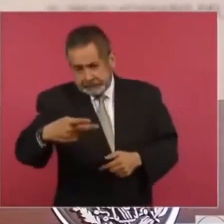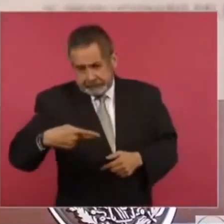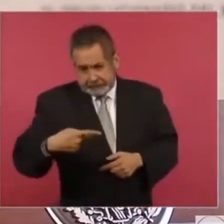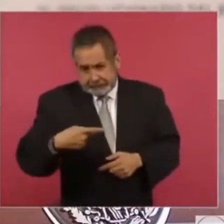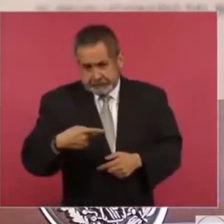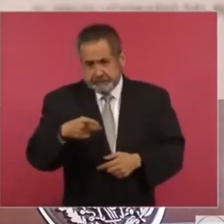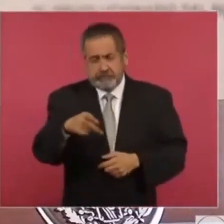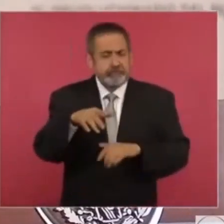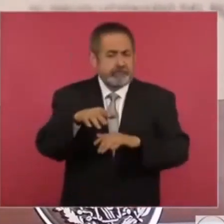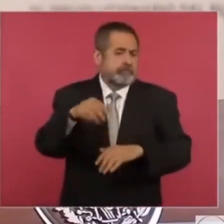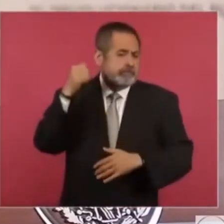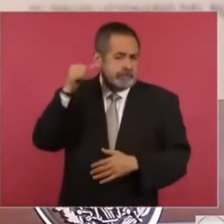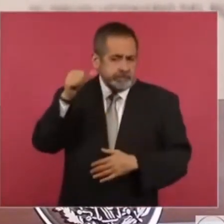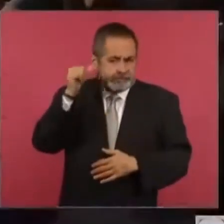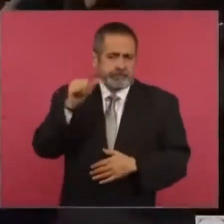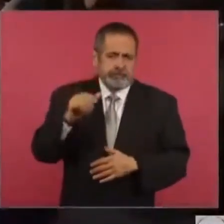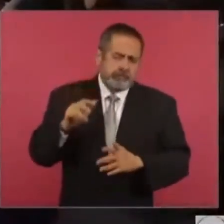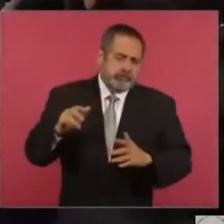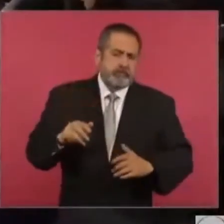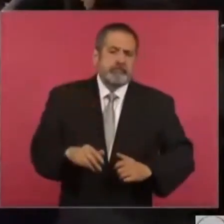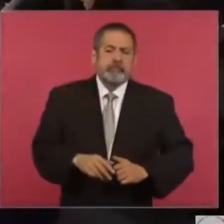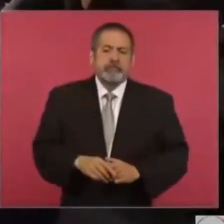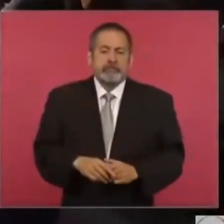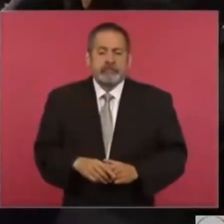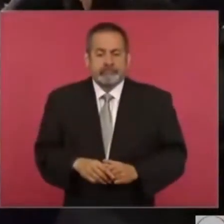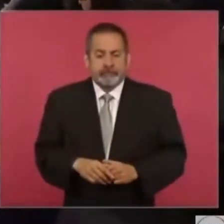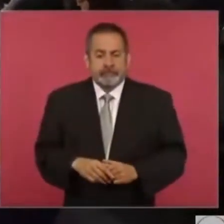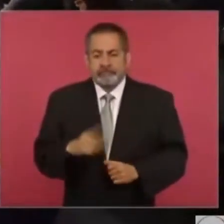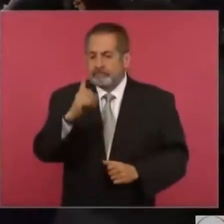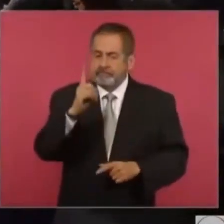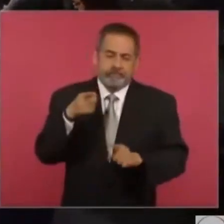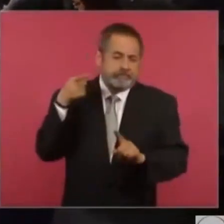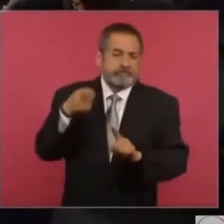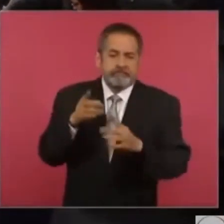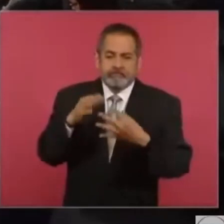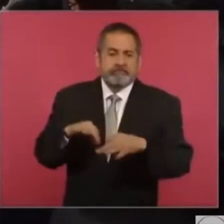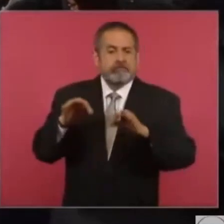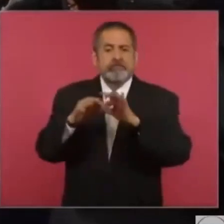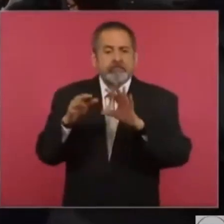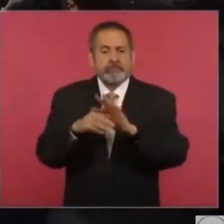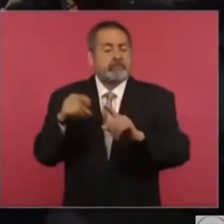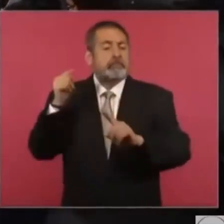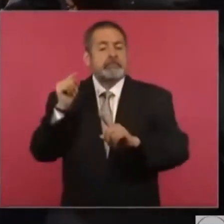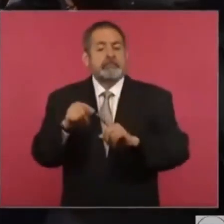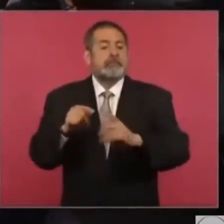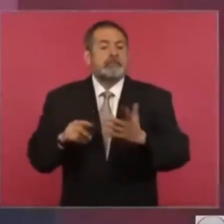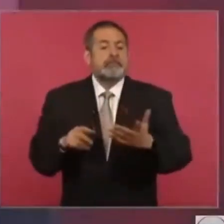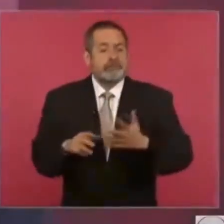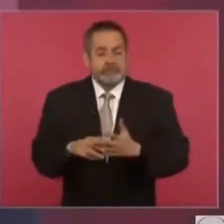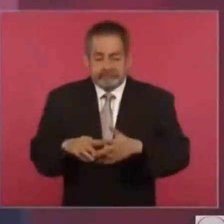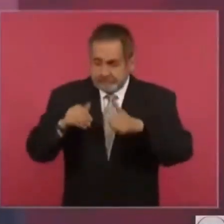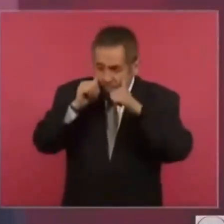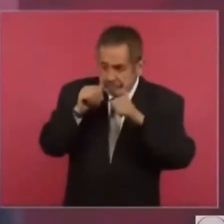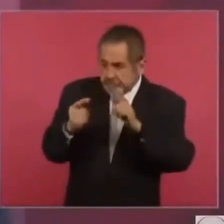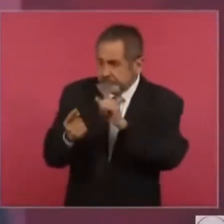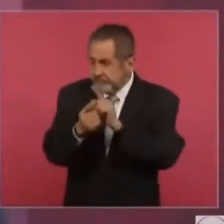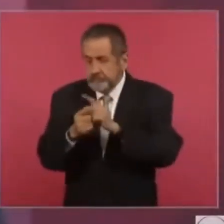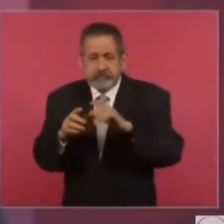de Acapulco, porque lo que importa es atender